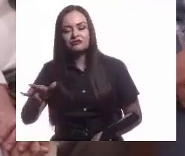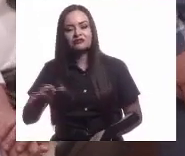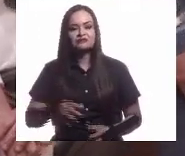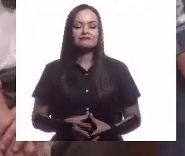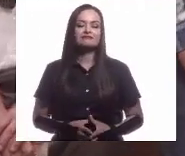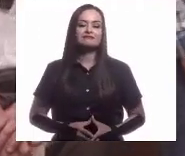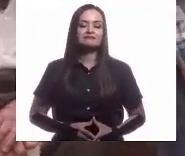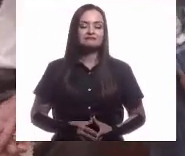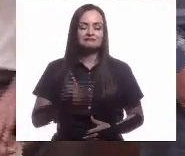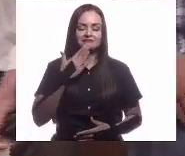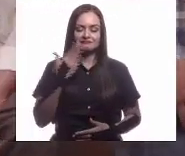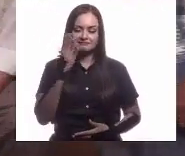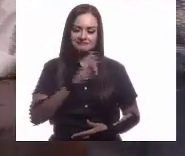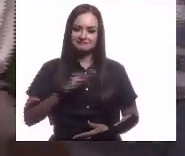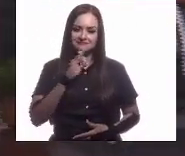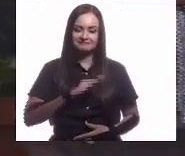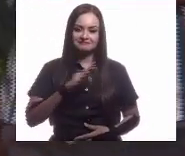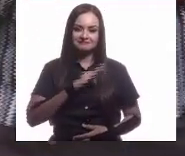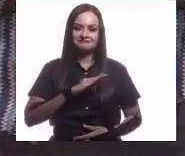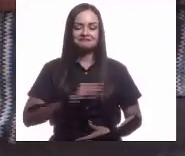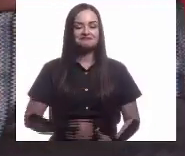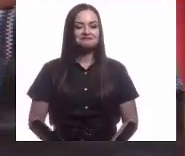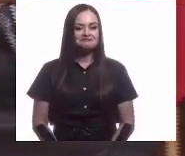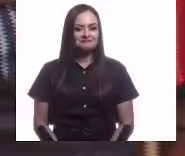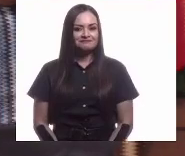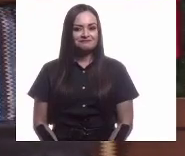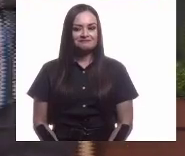queden con nosotros. Pásen.